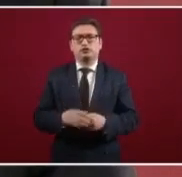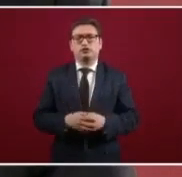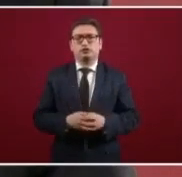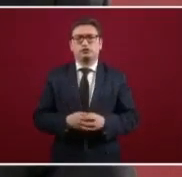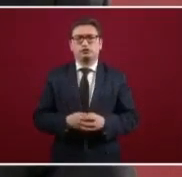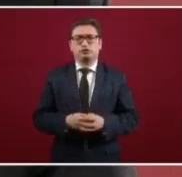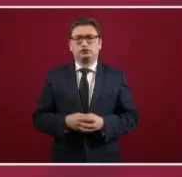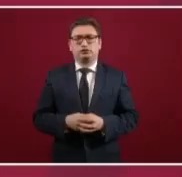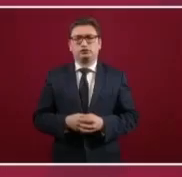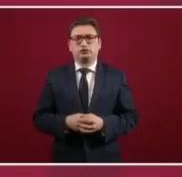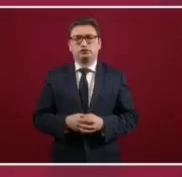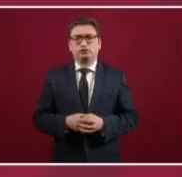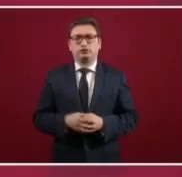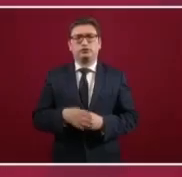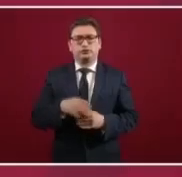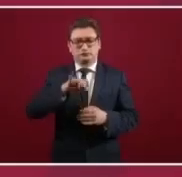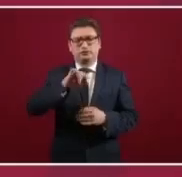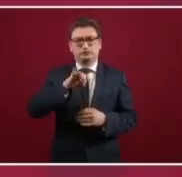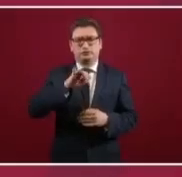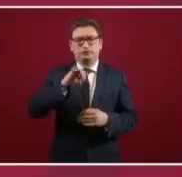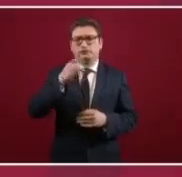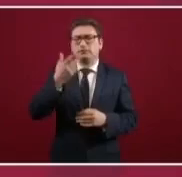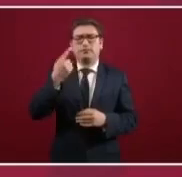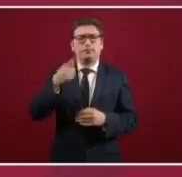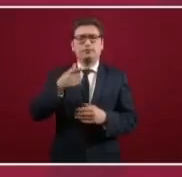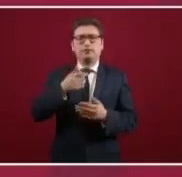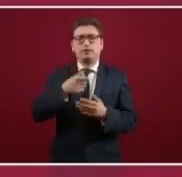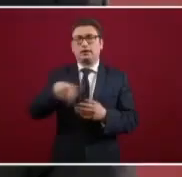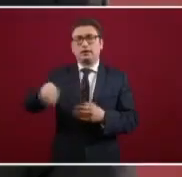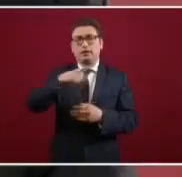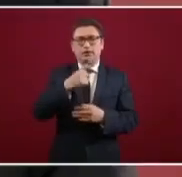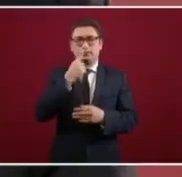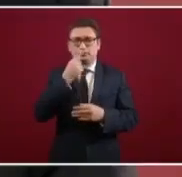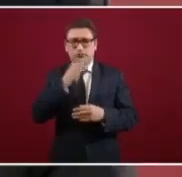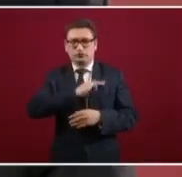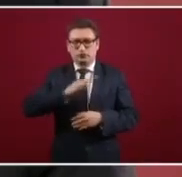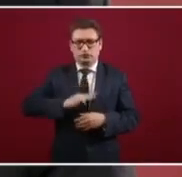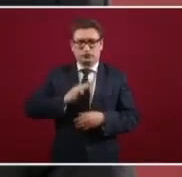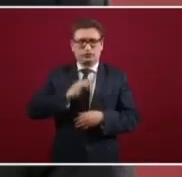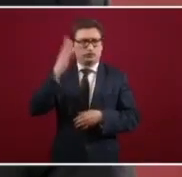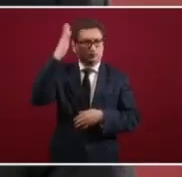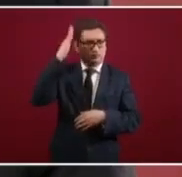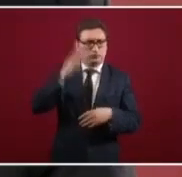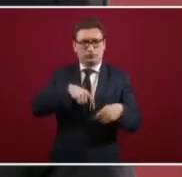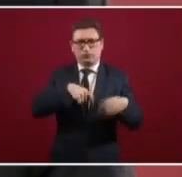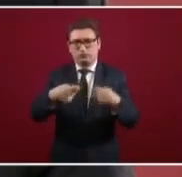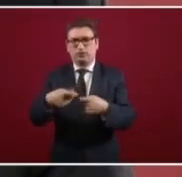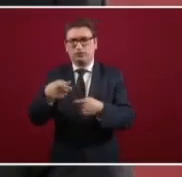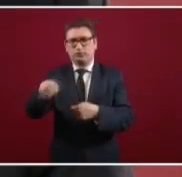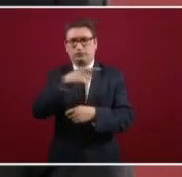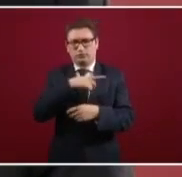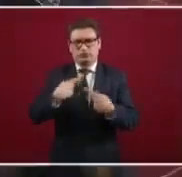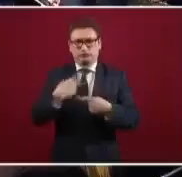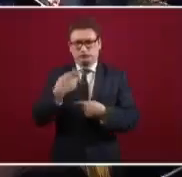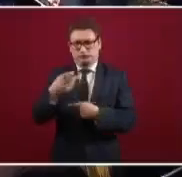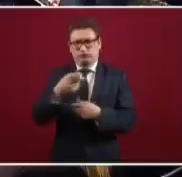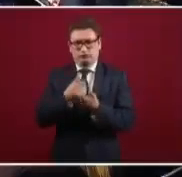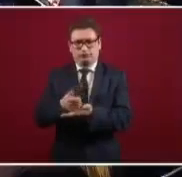y en mandos para las policías municipales eso es lo que se está haciendo básicamente